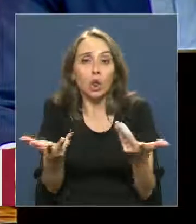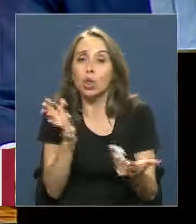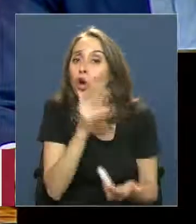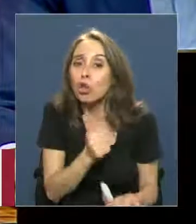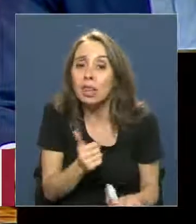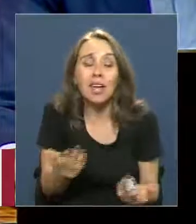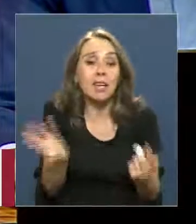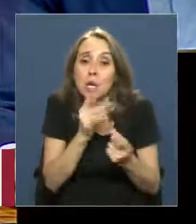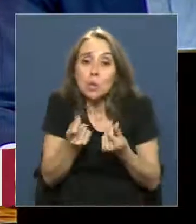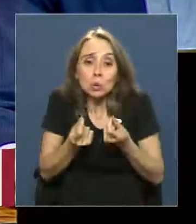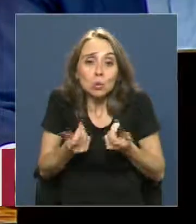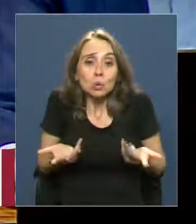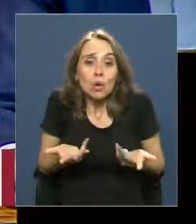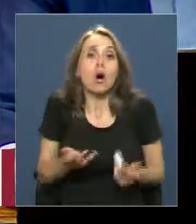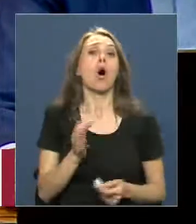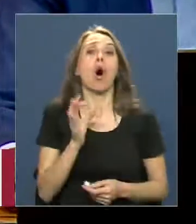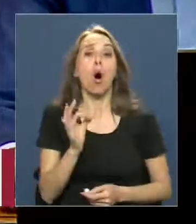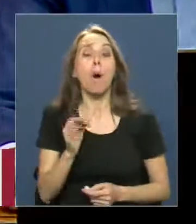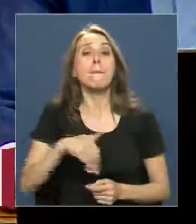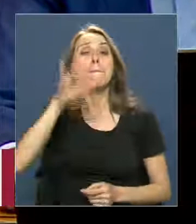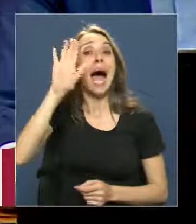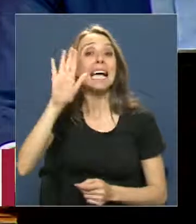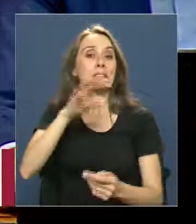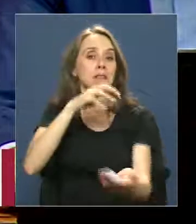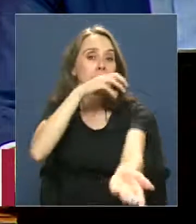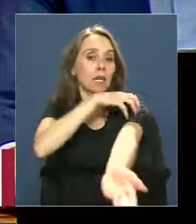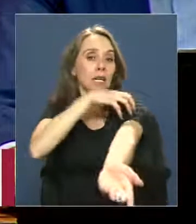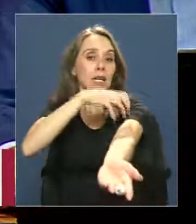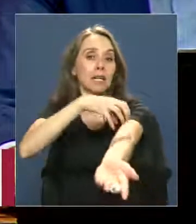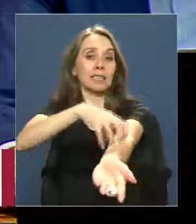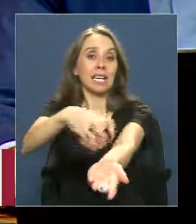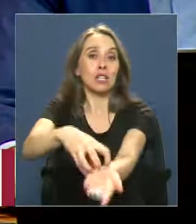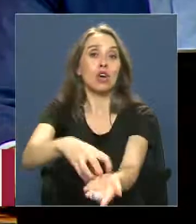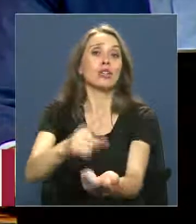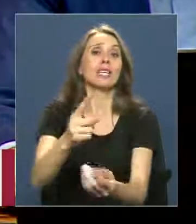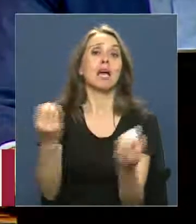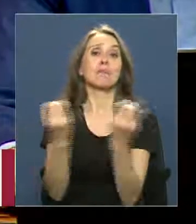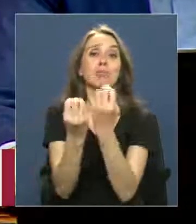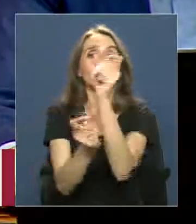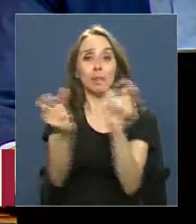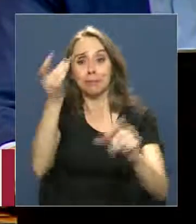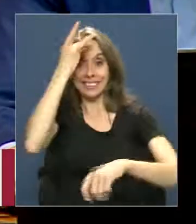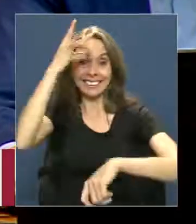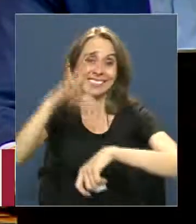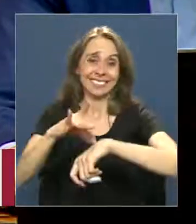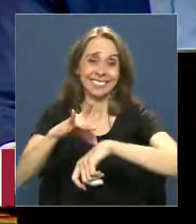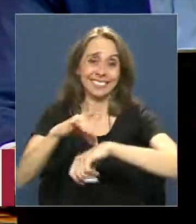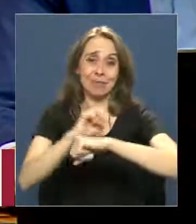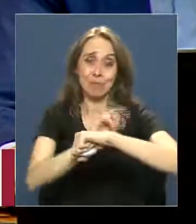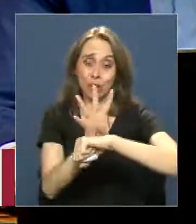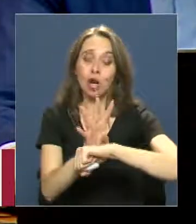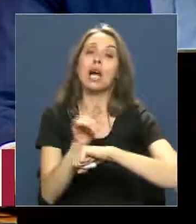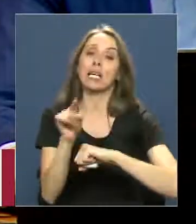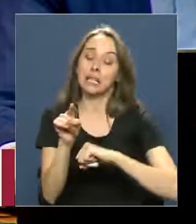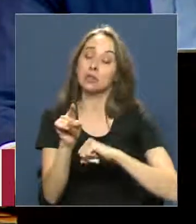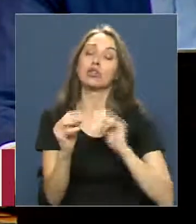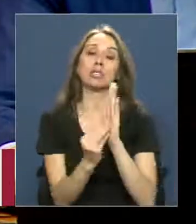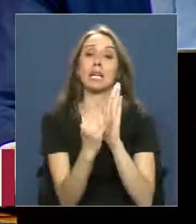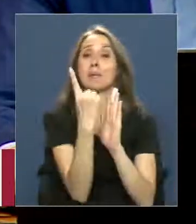más carente y especialmente aquellas regiones que hoy día tienen prioridad en materia sanitaria. Creo que sería un gran avance. Yo